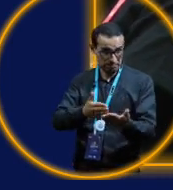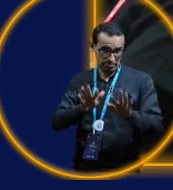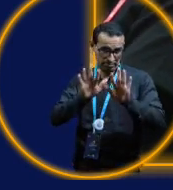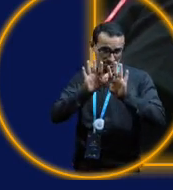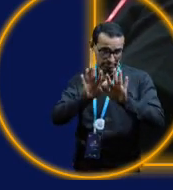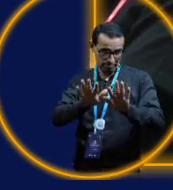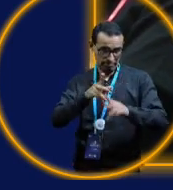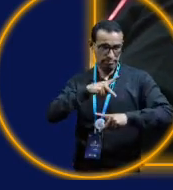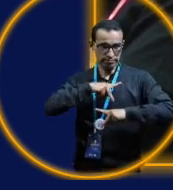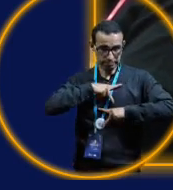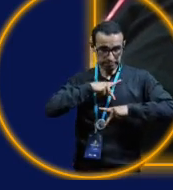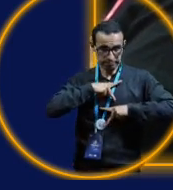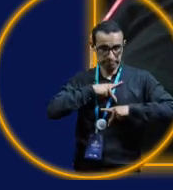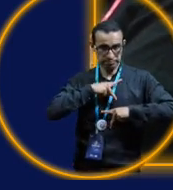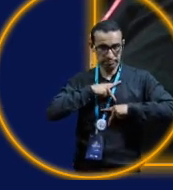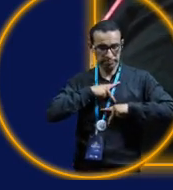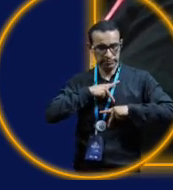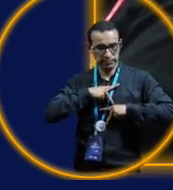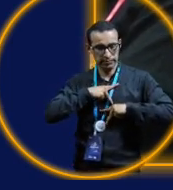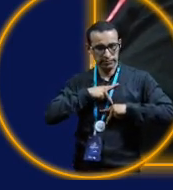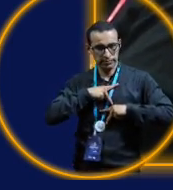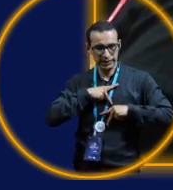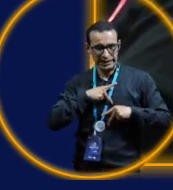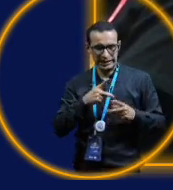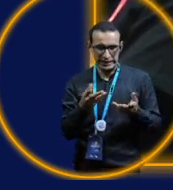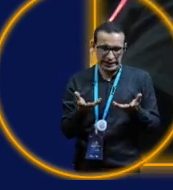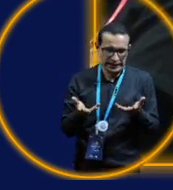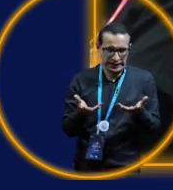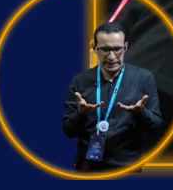authenticity How do you